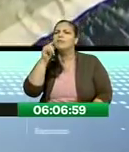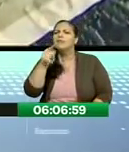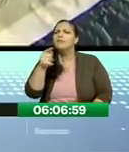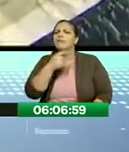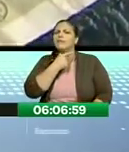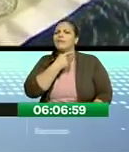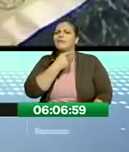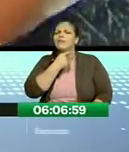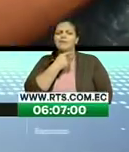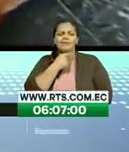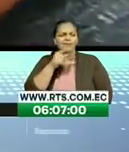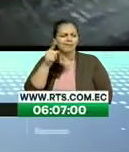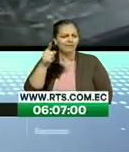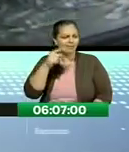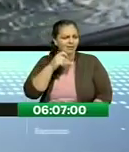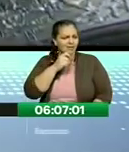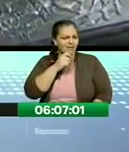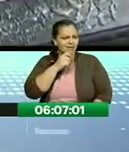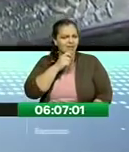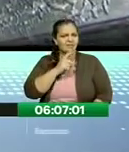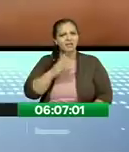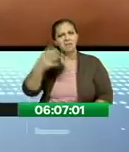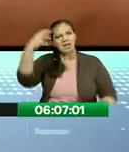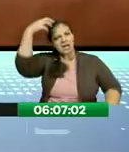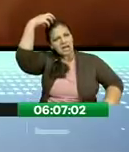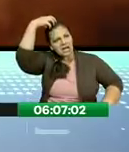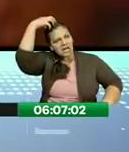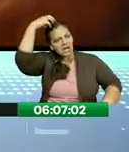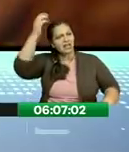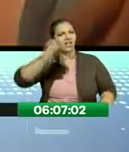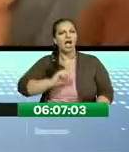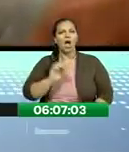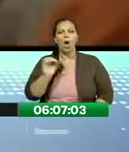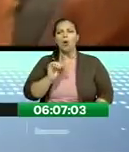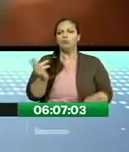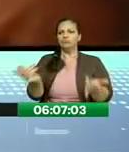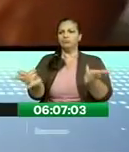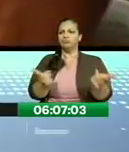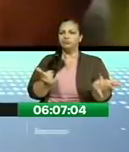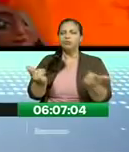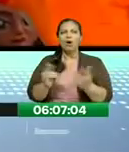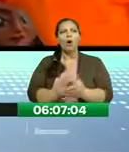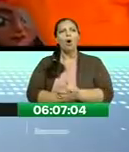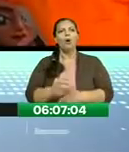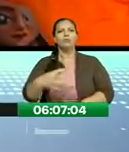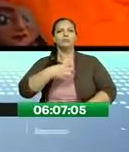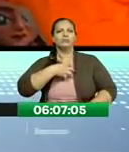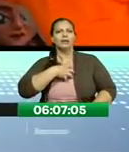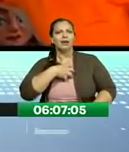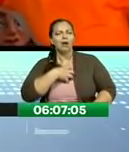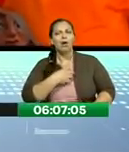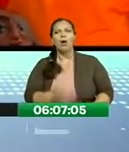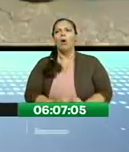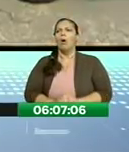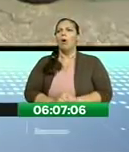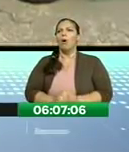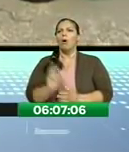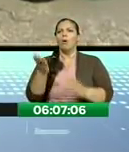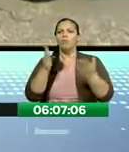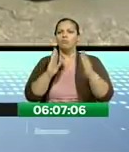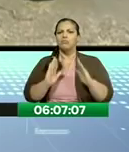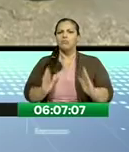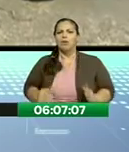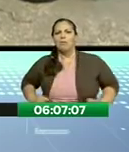dañar la mente de los niños con cosas negativas. Claro. No le dañe su infancia, no le dañe su edad, su tiempo. Déjalo